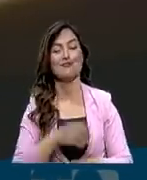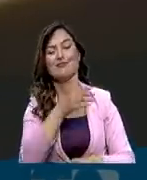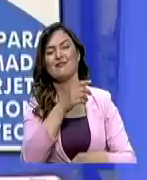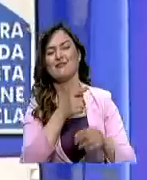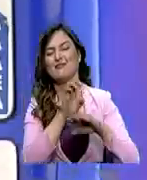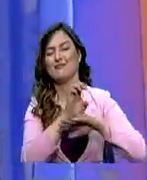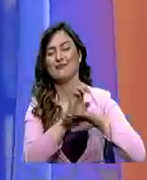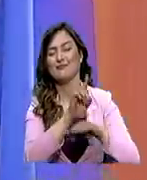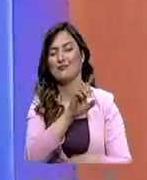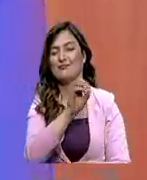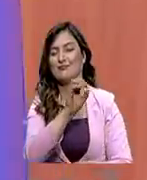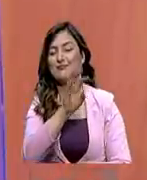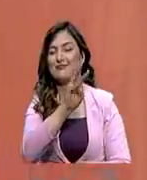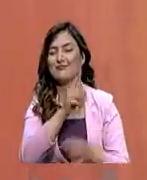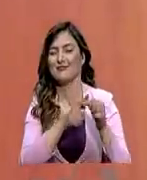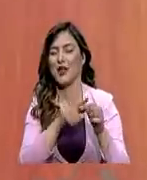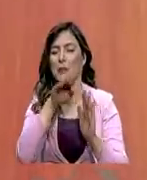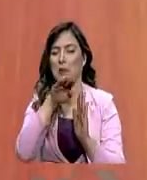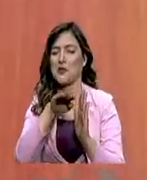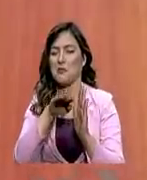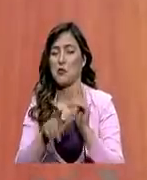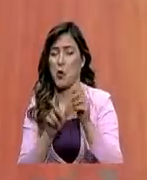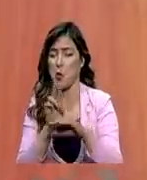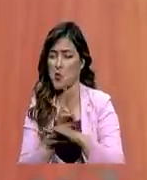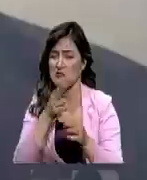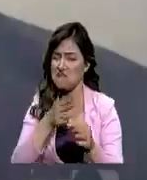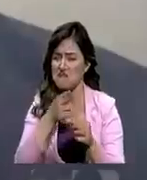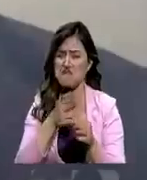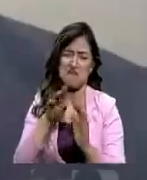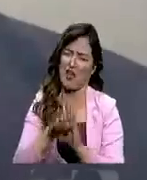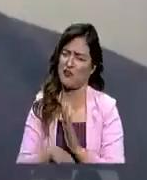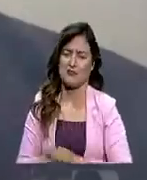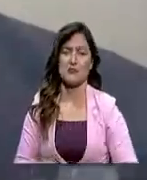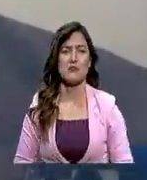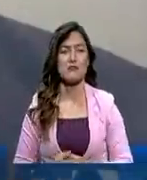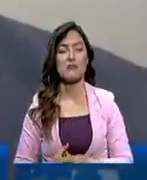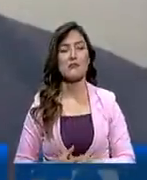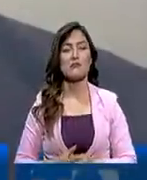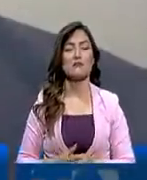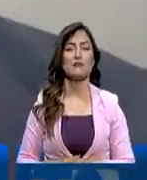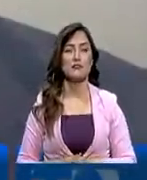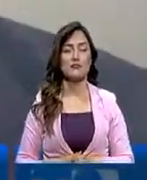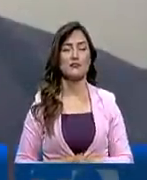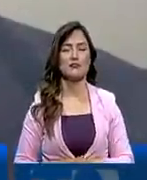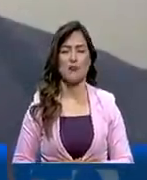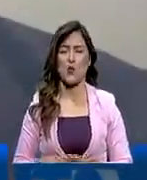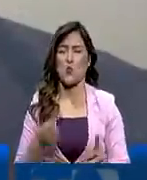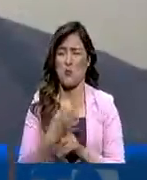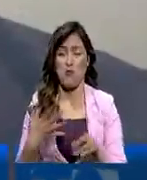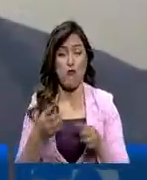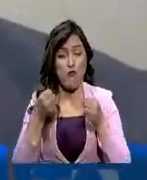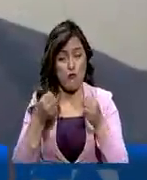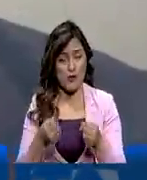en Quito, pero cada día disminuye el número de usuarios. Sí, podemos notar un decrecimiento bastante agresivo. Por